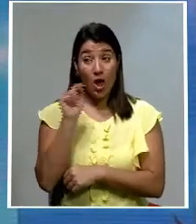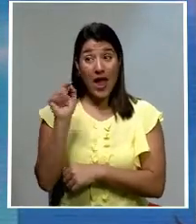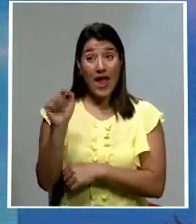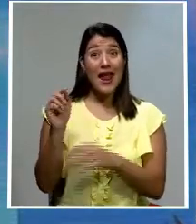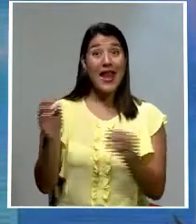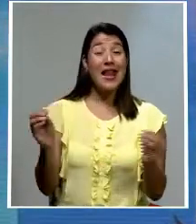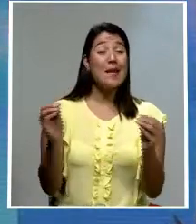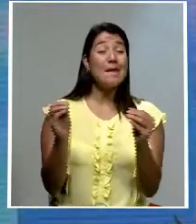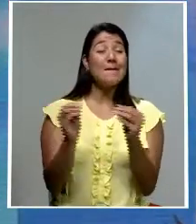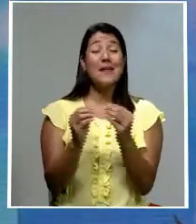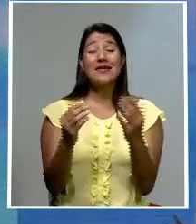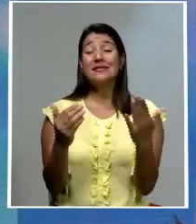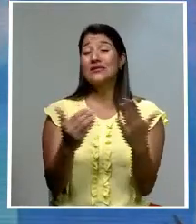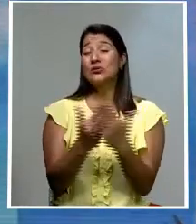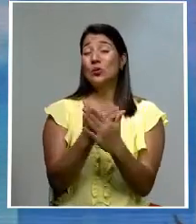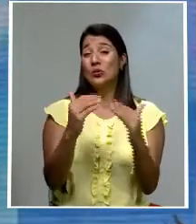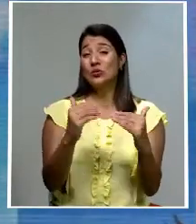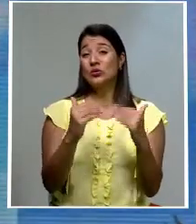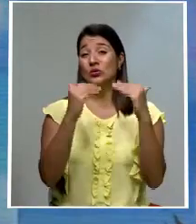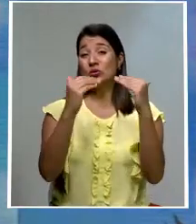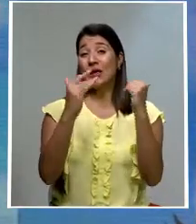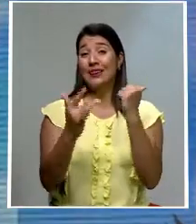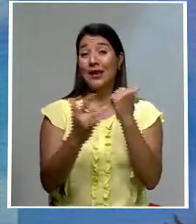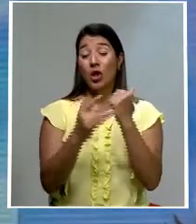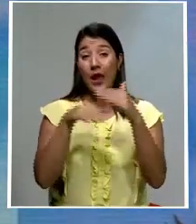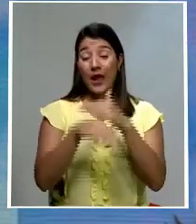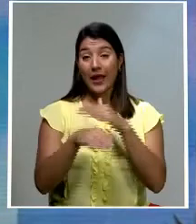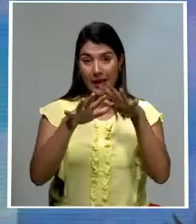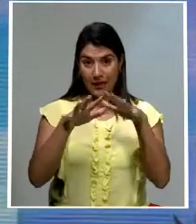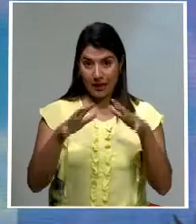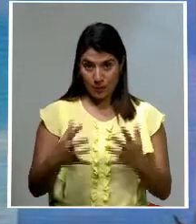más moderno que existe en el mundo,